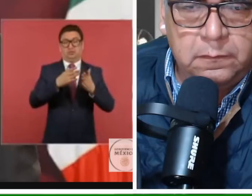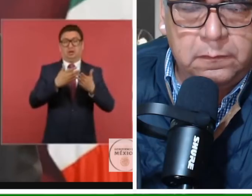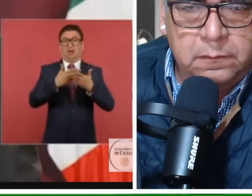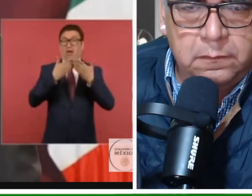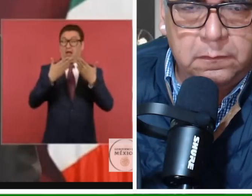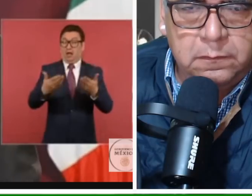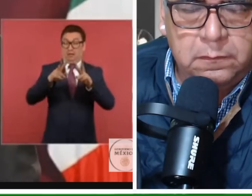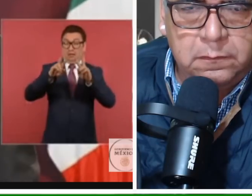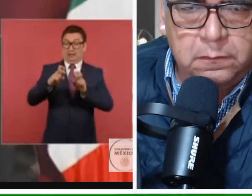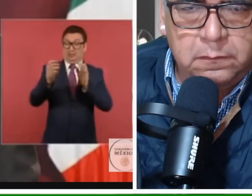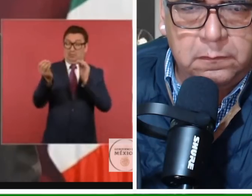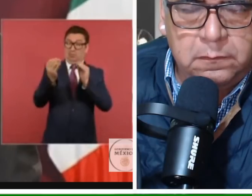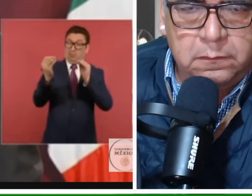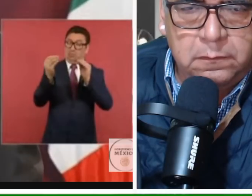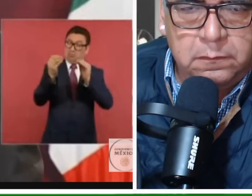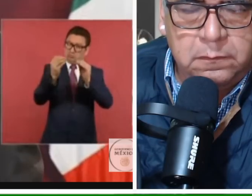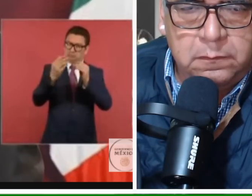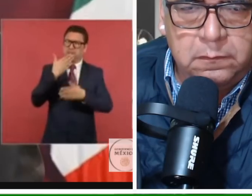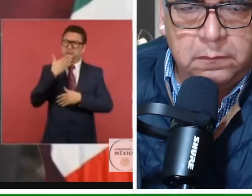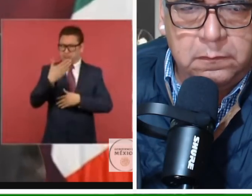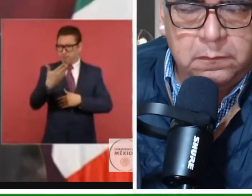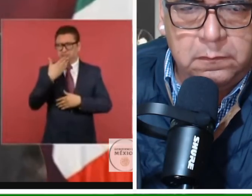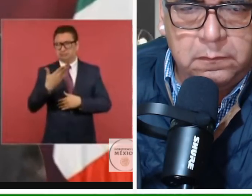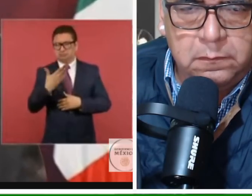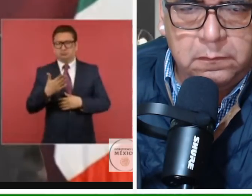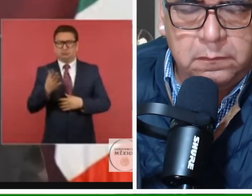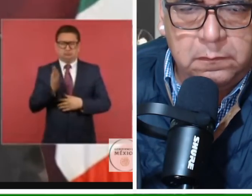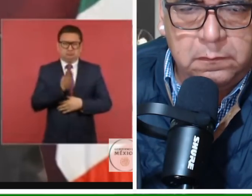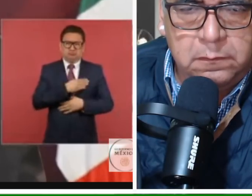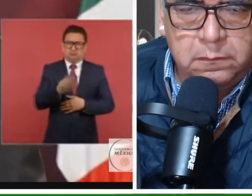debate. Es muy bueno, mucho muy bueno, porque